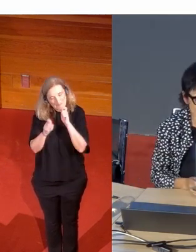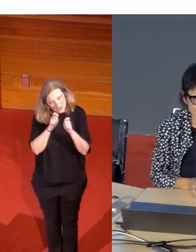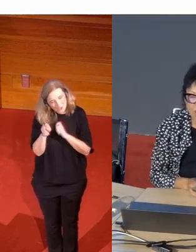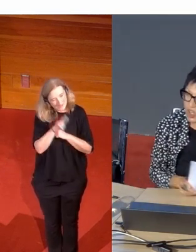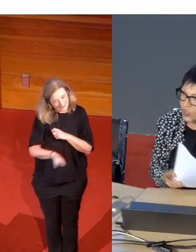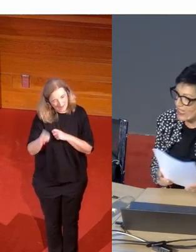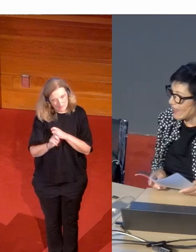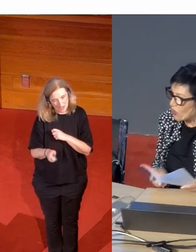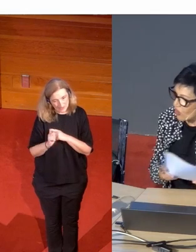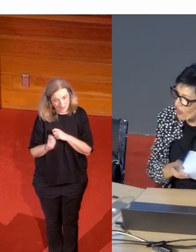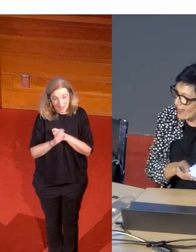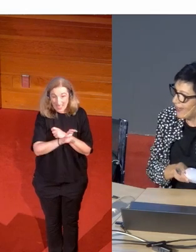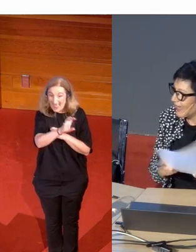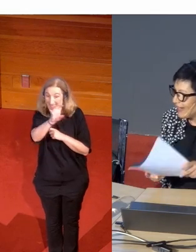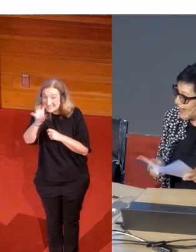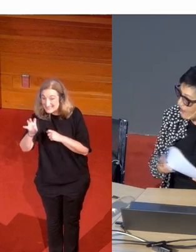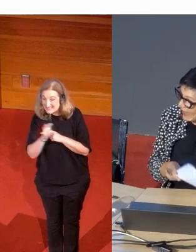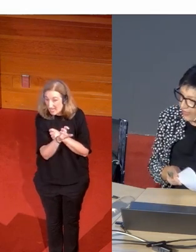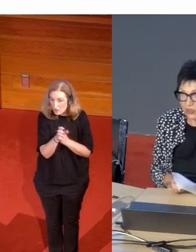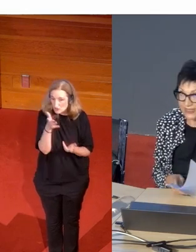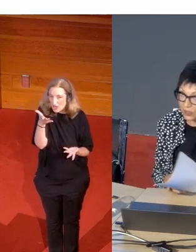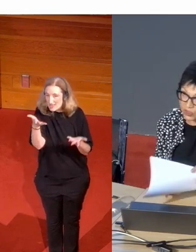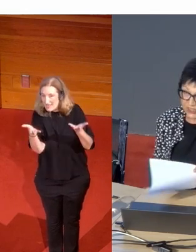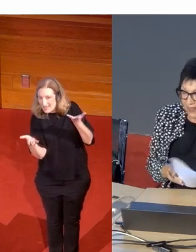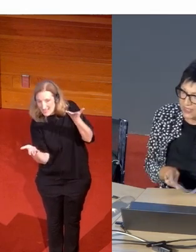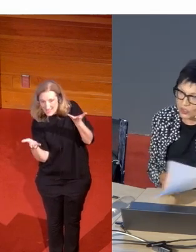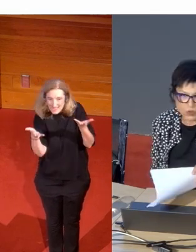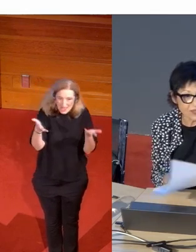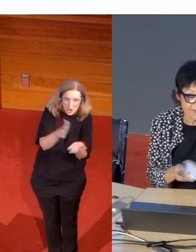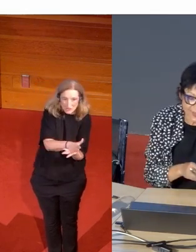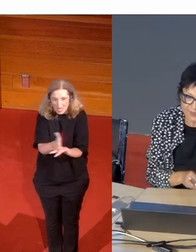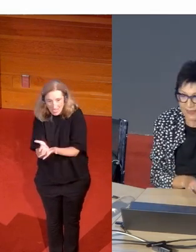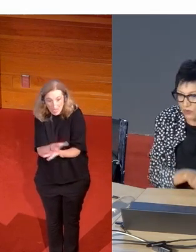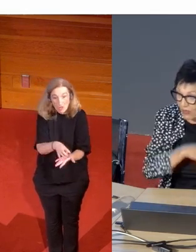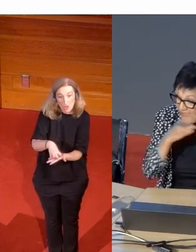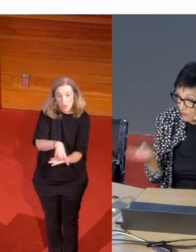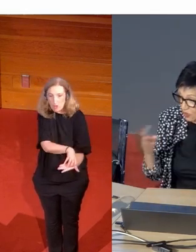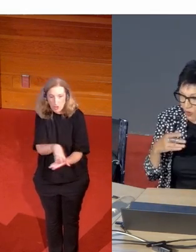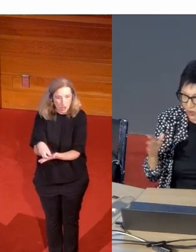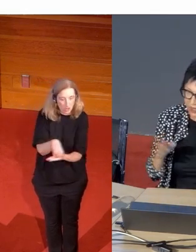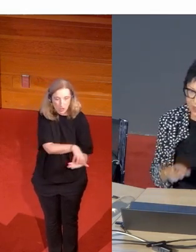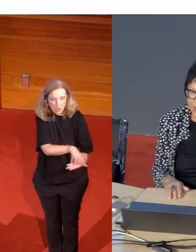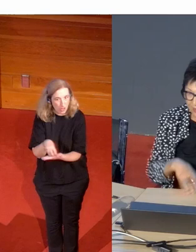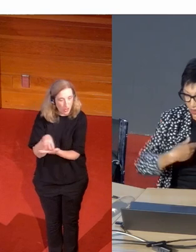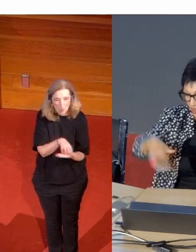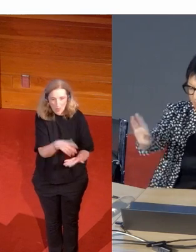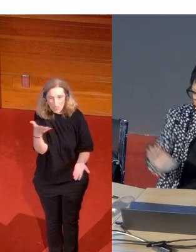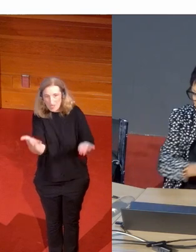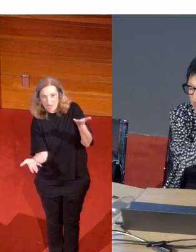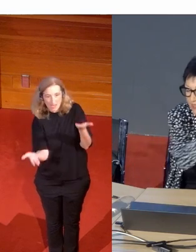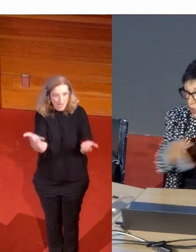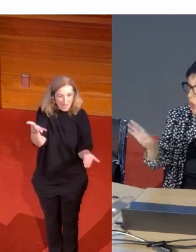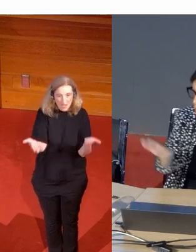repetimos mucho los estados que inclinan la balanza los estados oscilantes los swing States nunca sabemos cóm claro